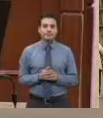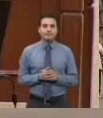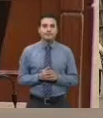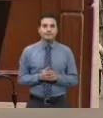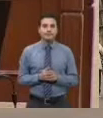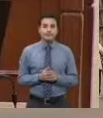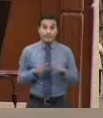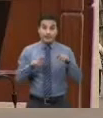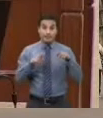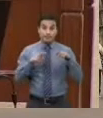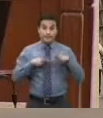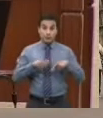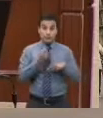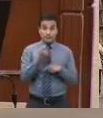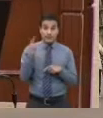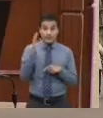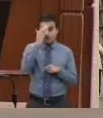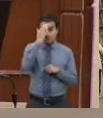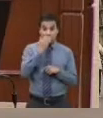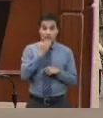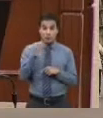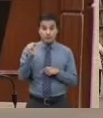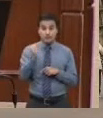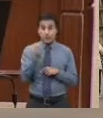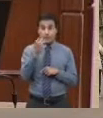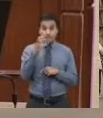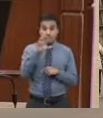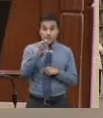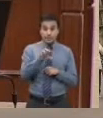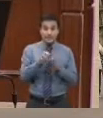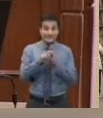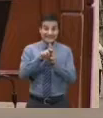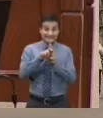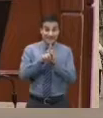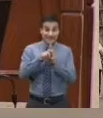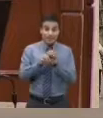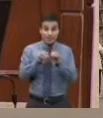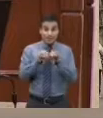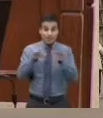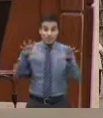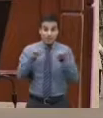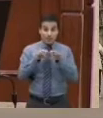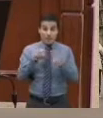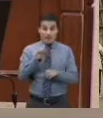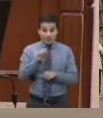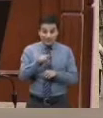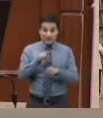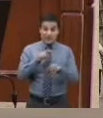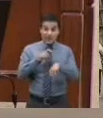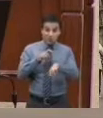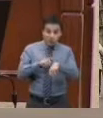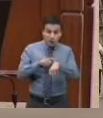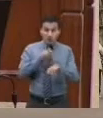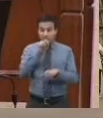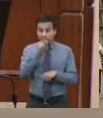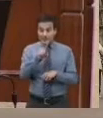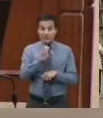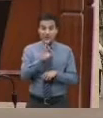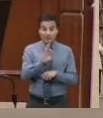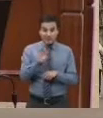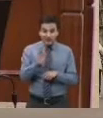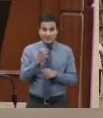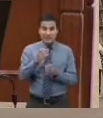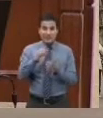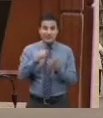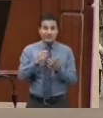de que varias personas influencers publiquen historias en Instagram en las mismas circunstancias de modo tiempo y